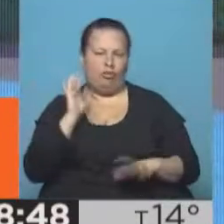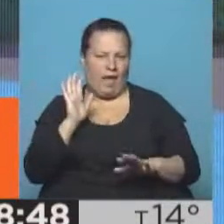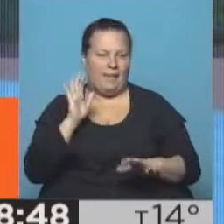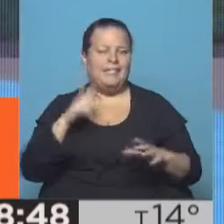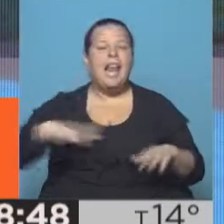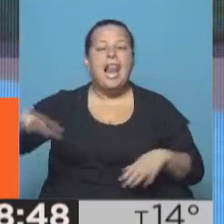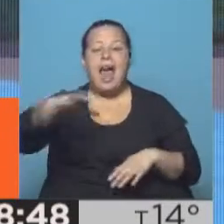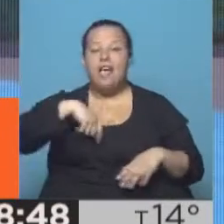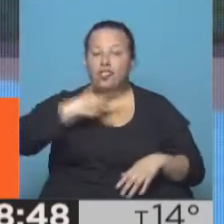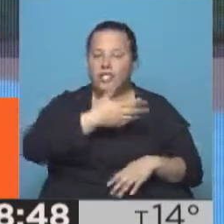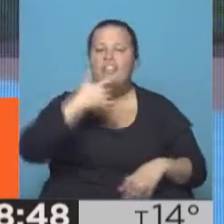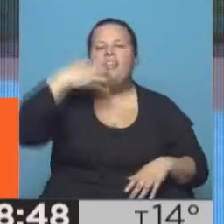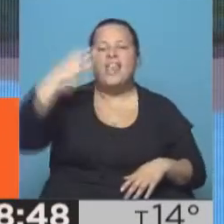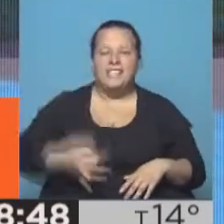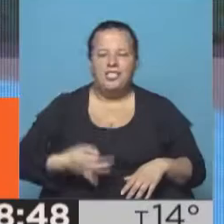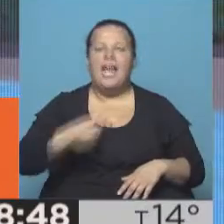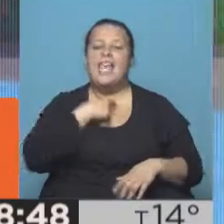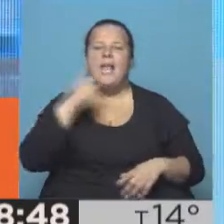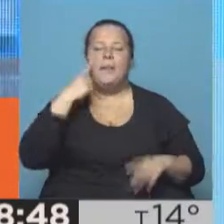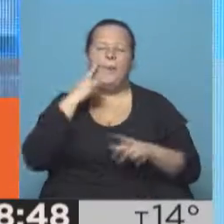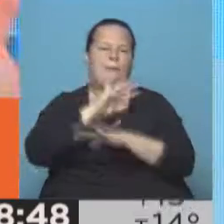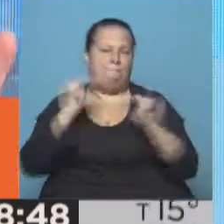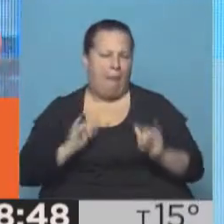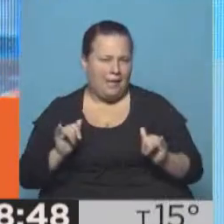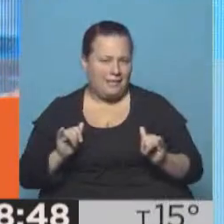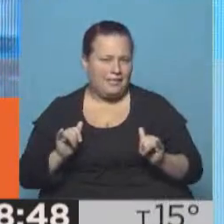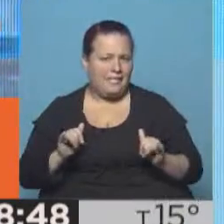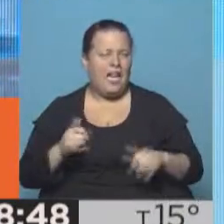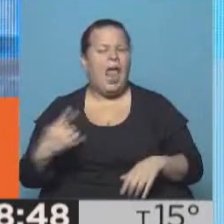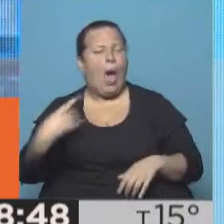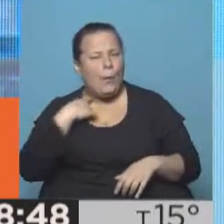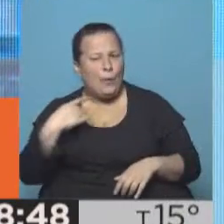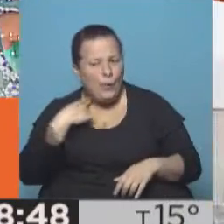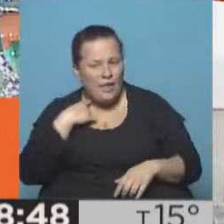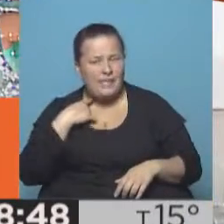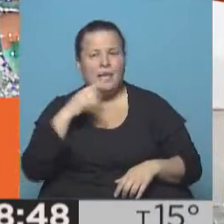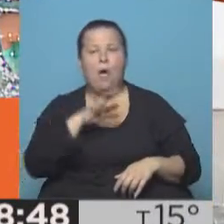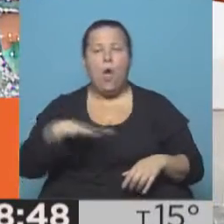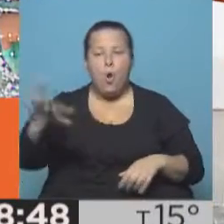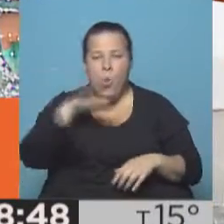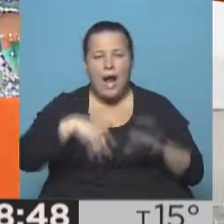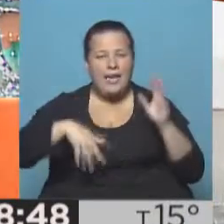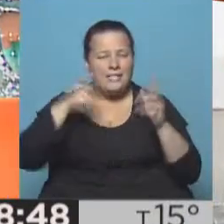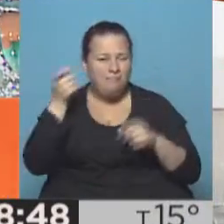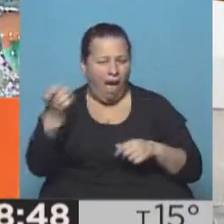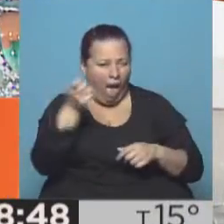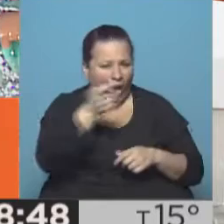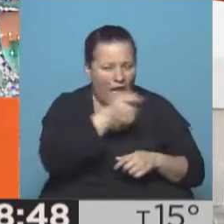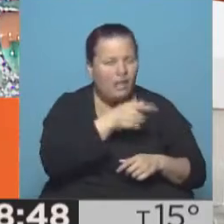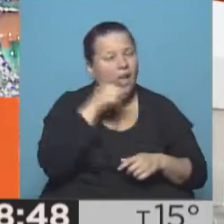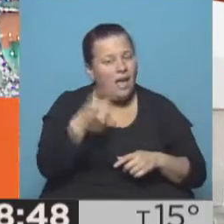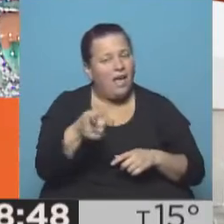que una sociedad decida: queremos vivir en paz. Las víctimas, en los lugares donde hubo masacre,